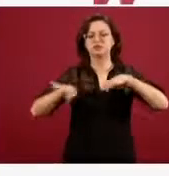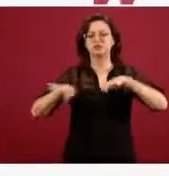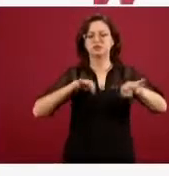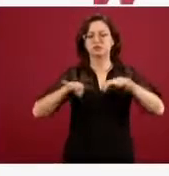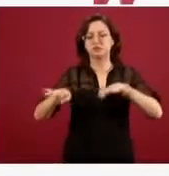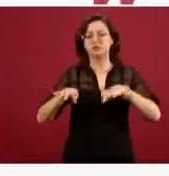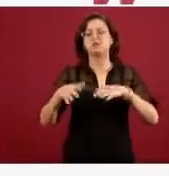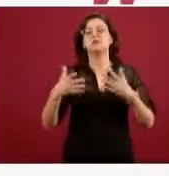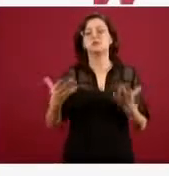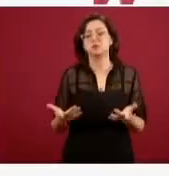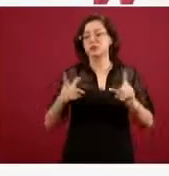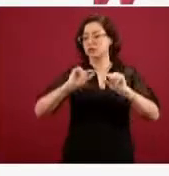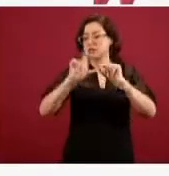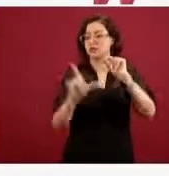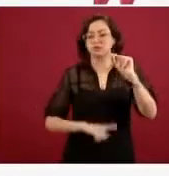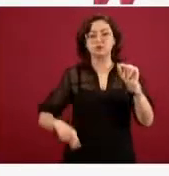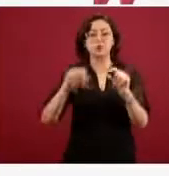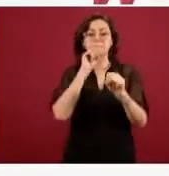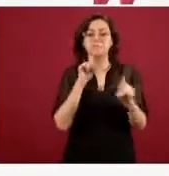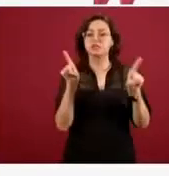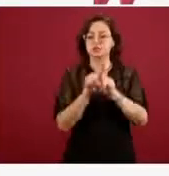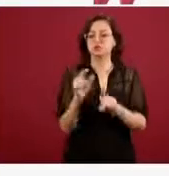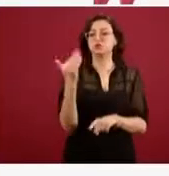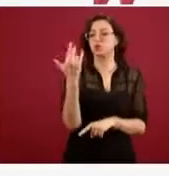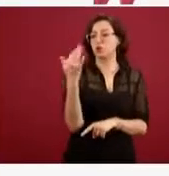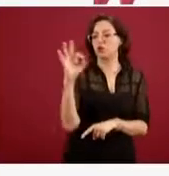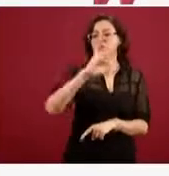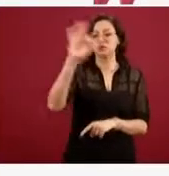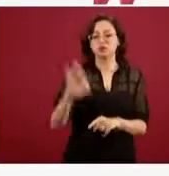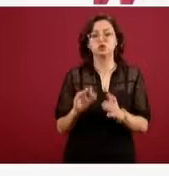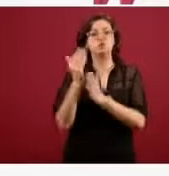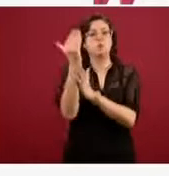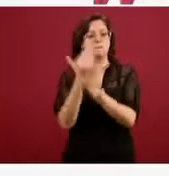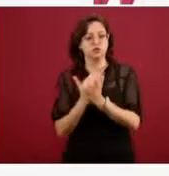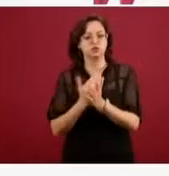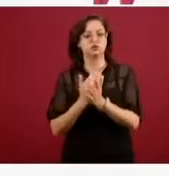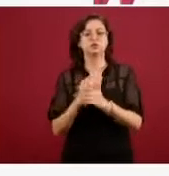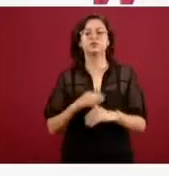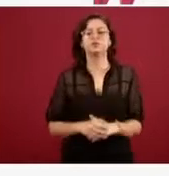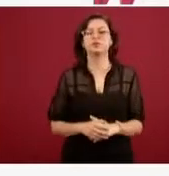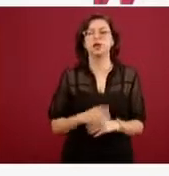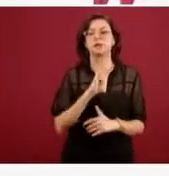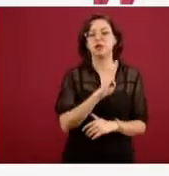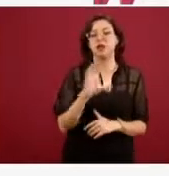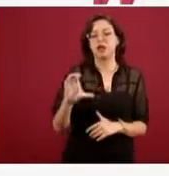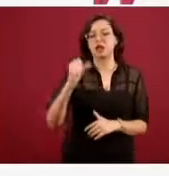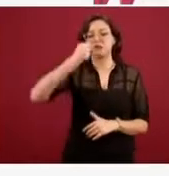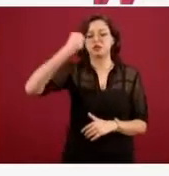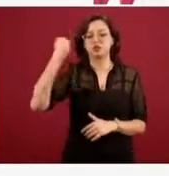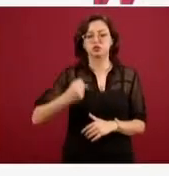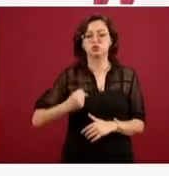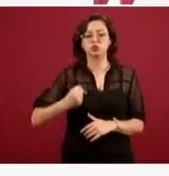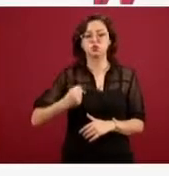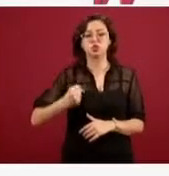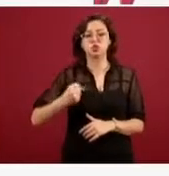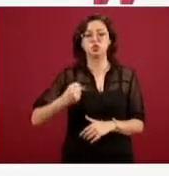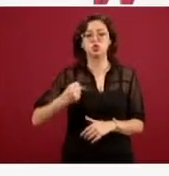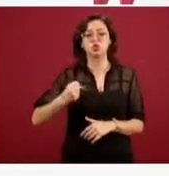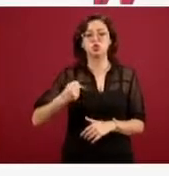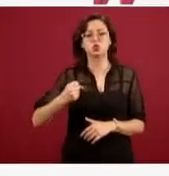ha disminuido a nivel nacional el 50%. El estado de Baja California Sur es el que